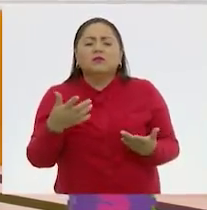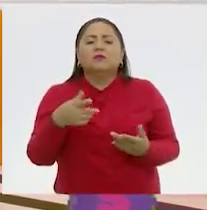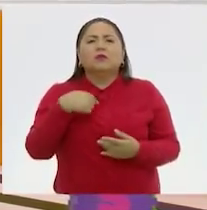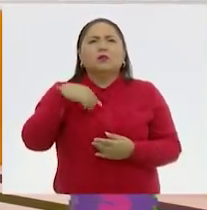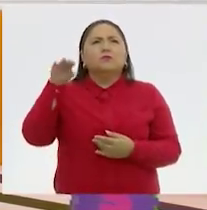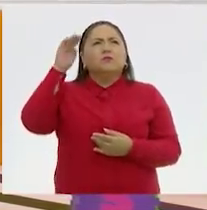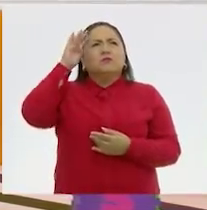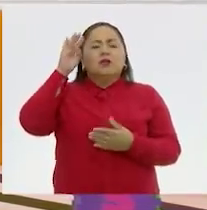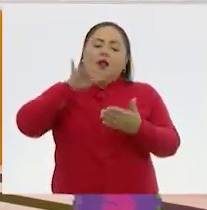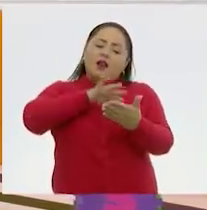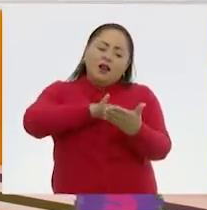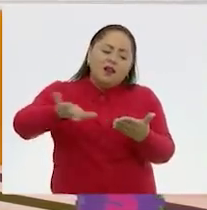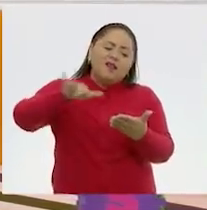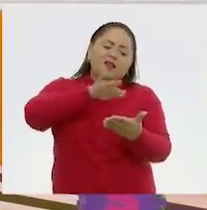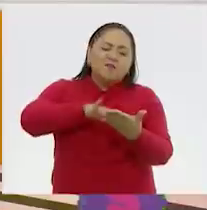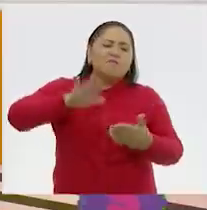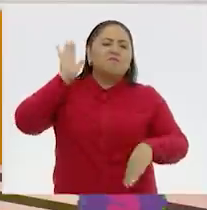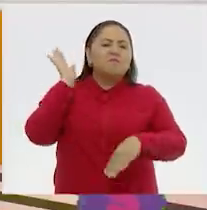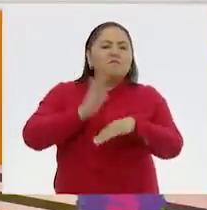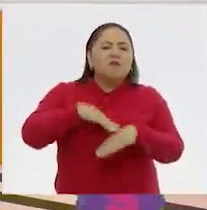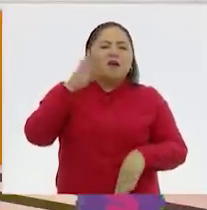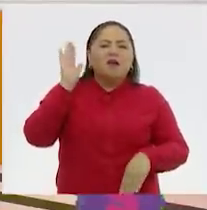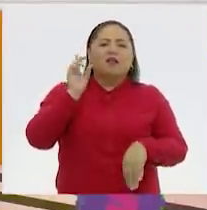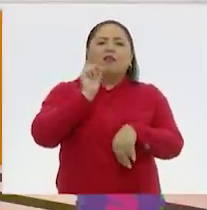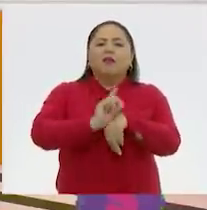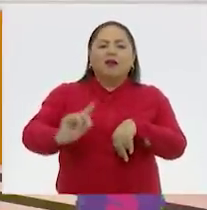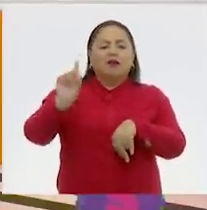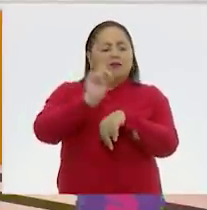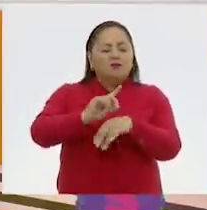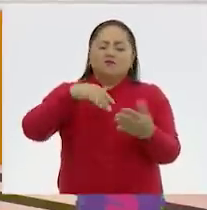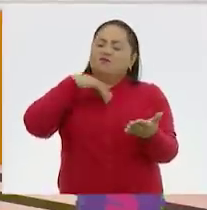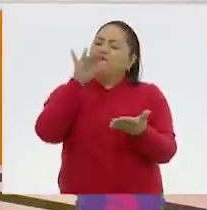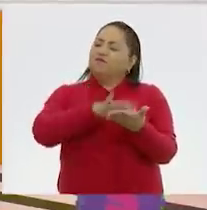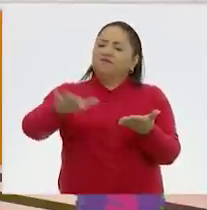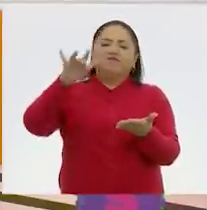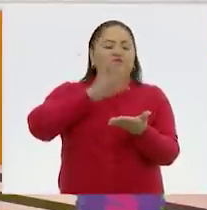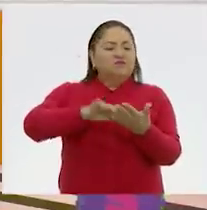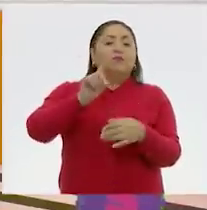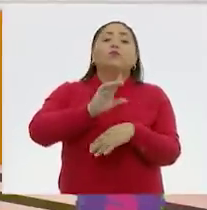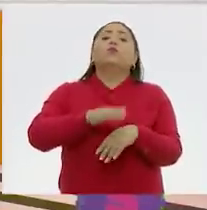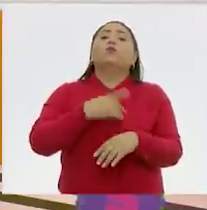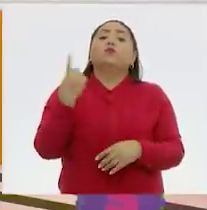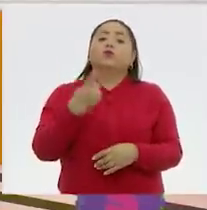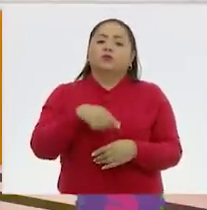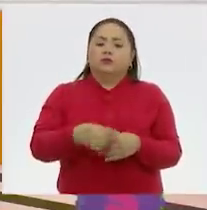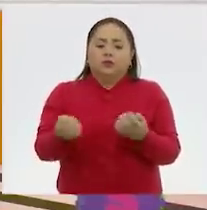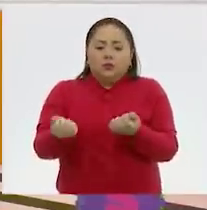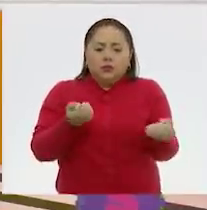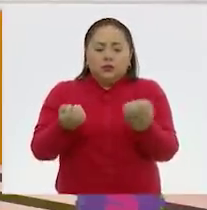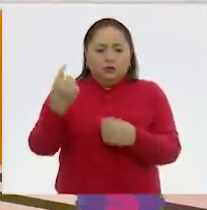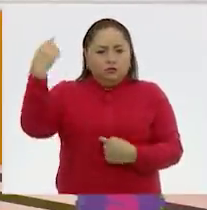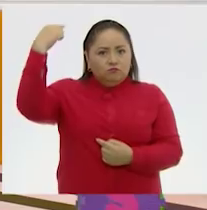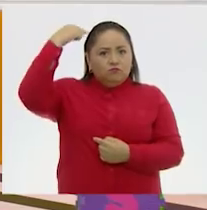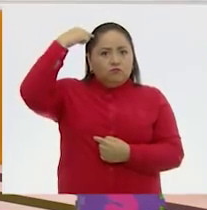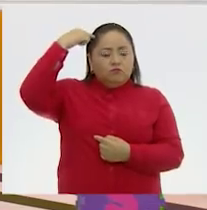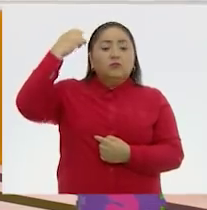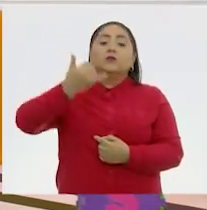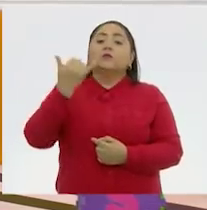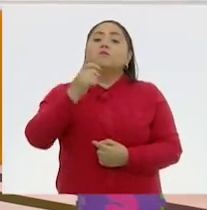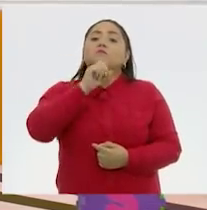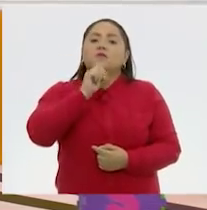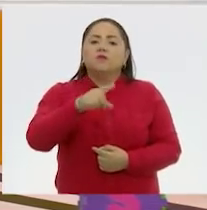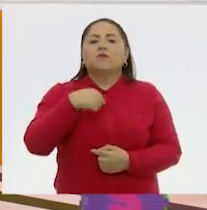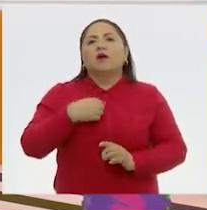decidí también leer más. Todos los días voy a leer, todos los días, porque es un gran ejercicio para la mente. También